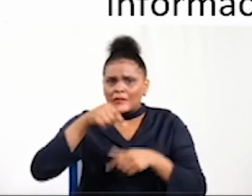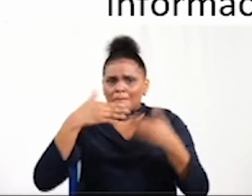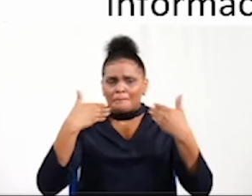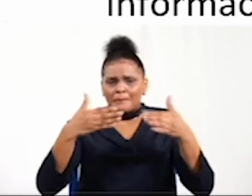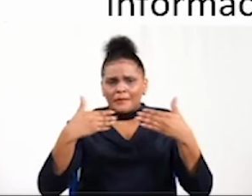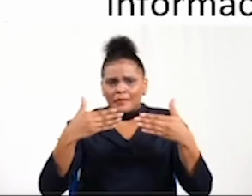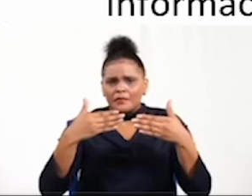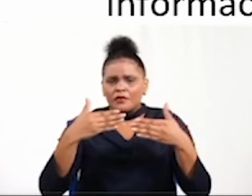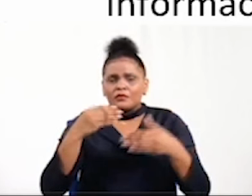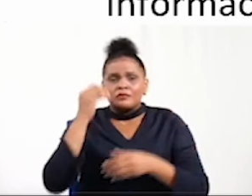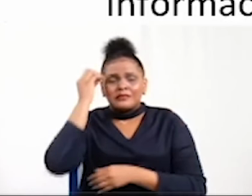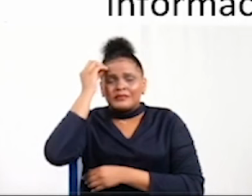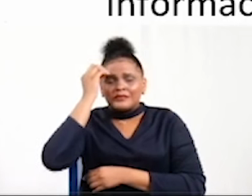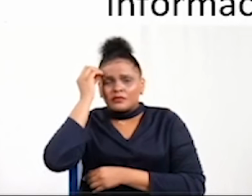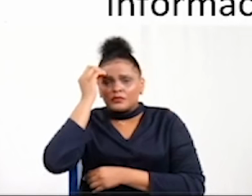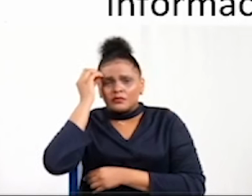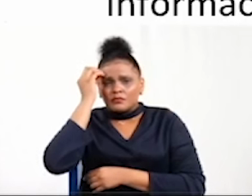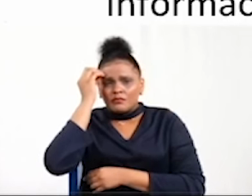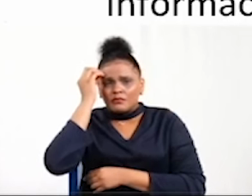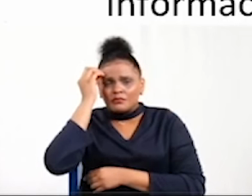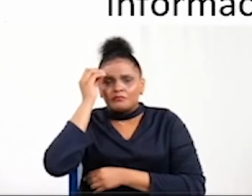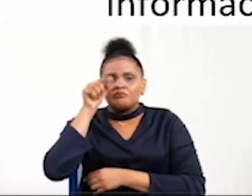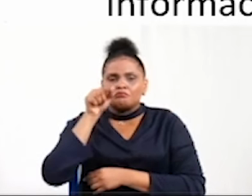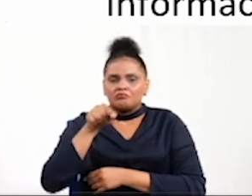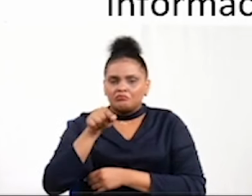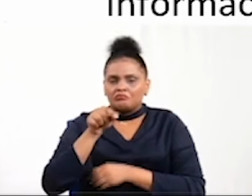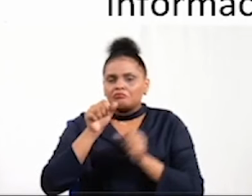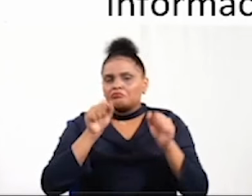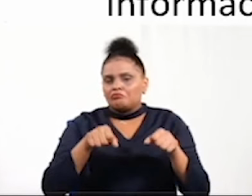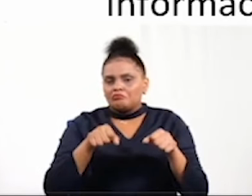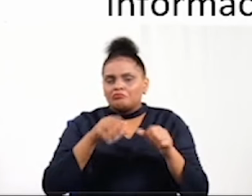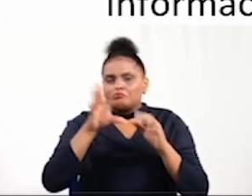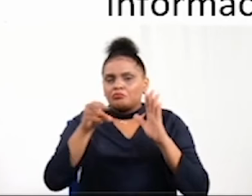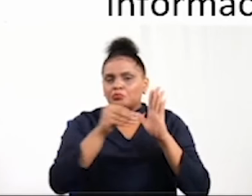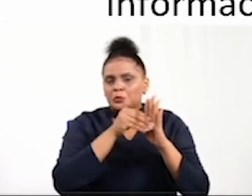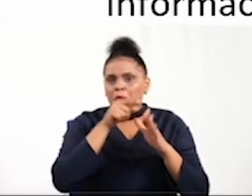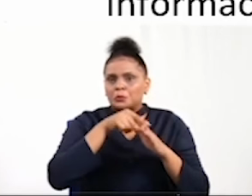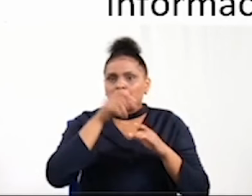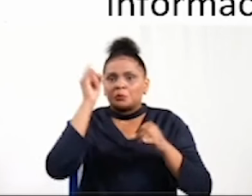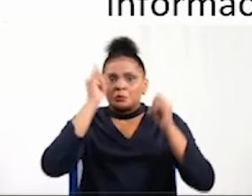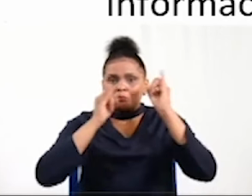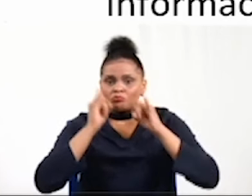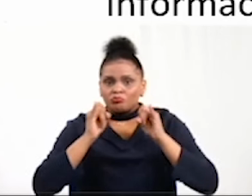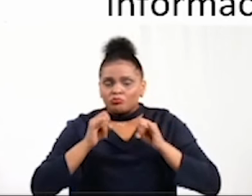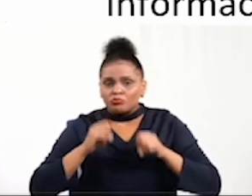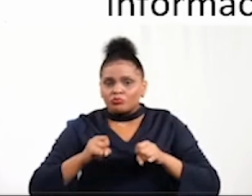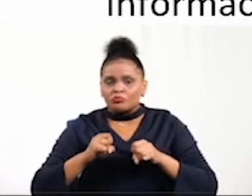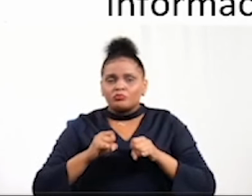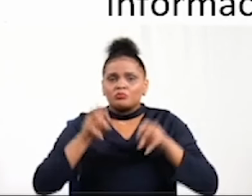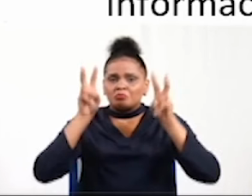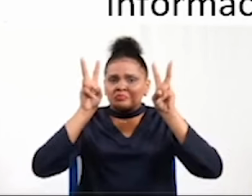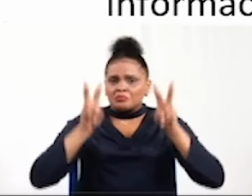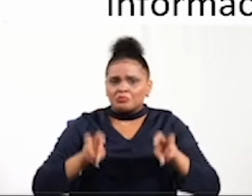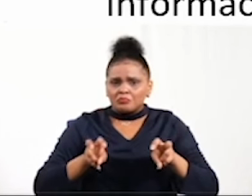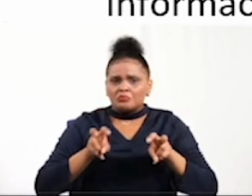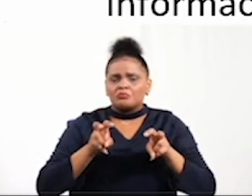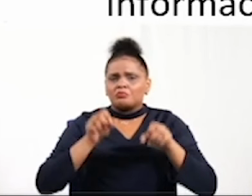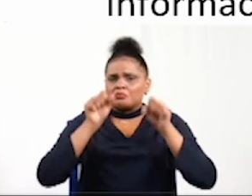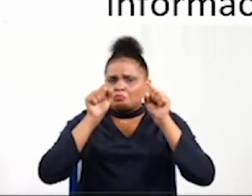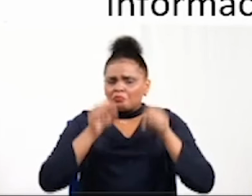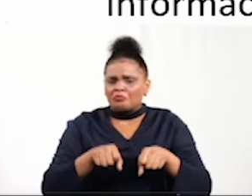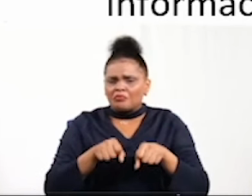somos conscientes además que aquí se van a abrir nuevas líneas de investigación y sobre todo que este es también una puerta de